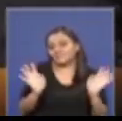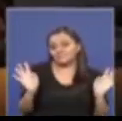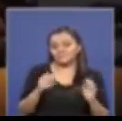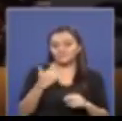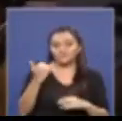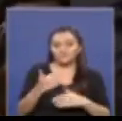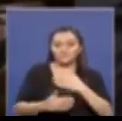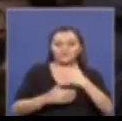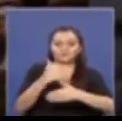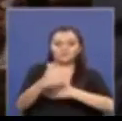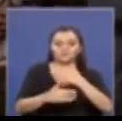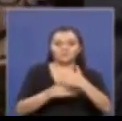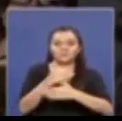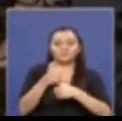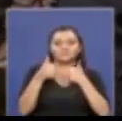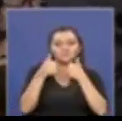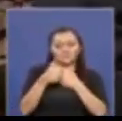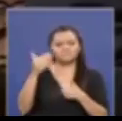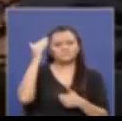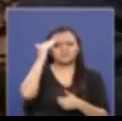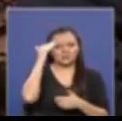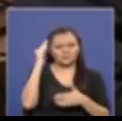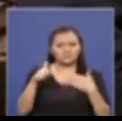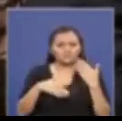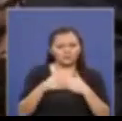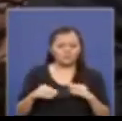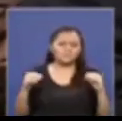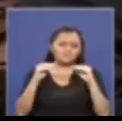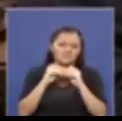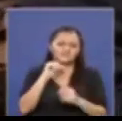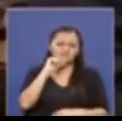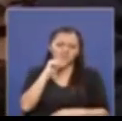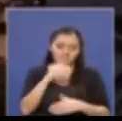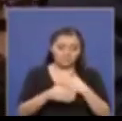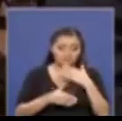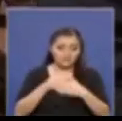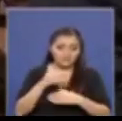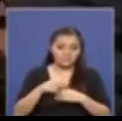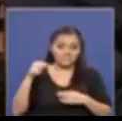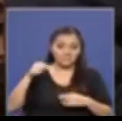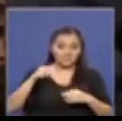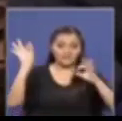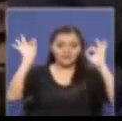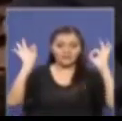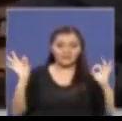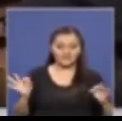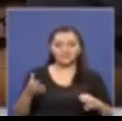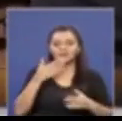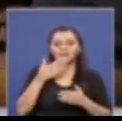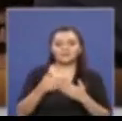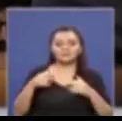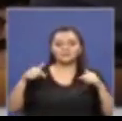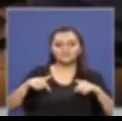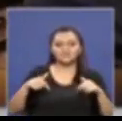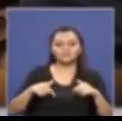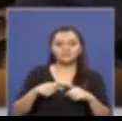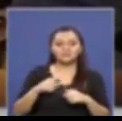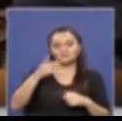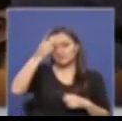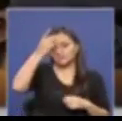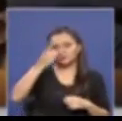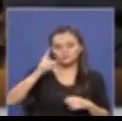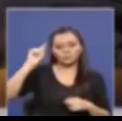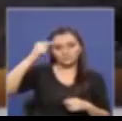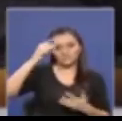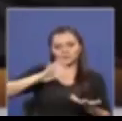dado en eficiencia energética. Sabemos que tenemos que hacer mucho más, pero estamos caminando. La eficiencia energética en el Ecuador se instaló gracias a la visión y a la decisión